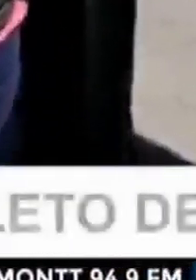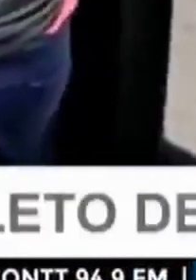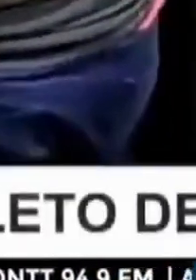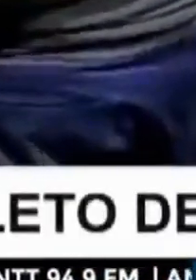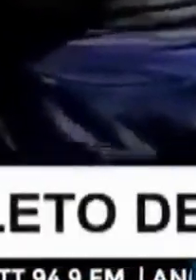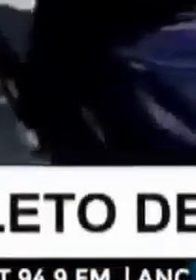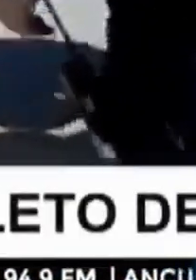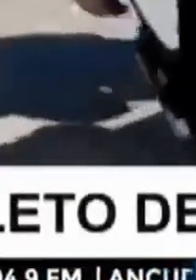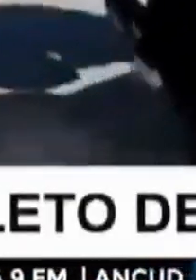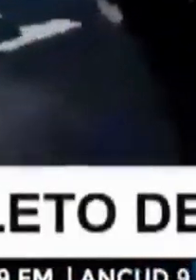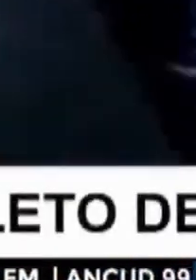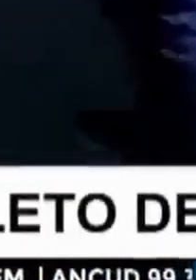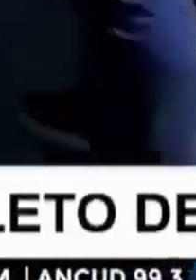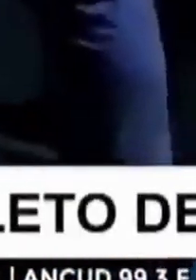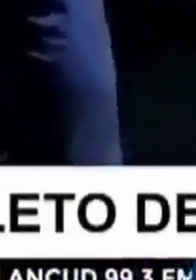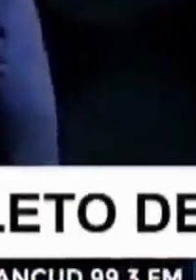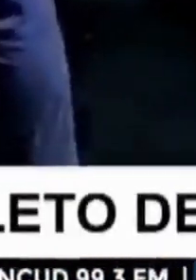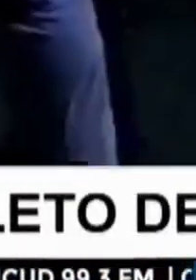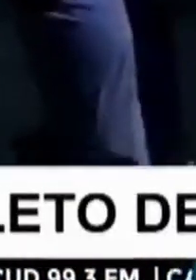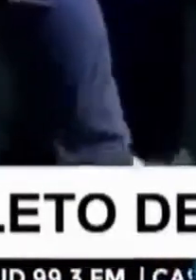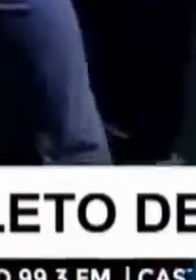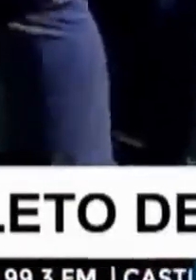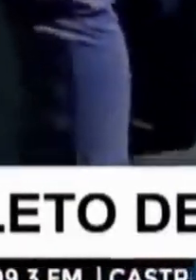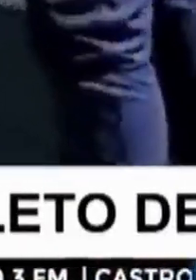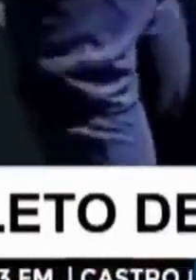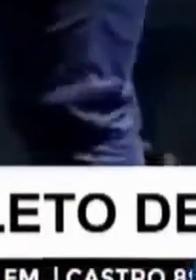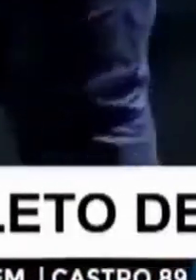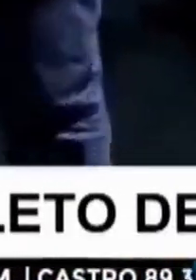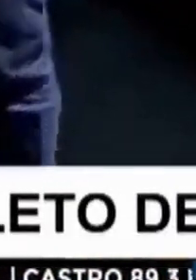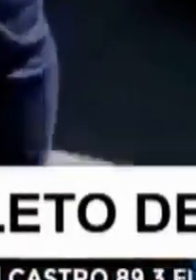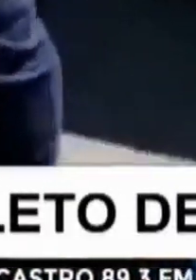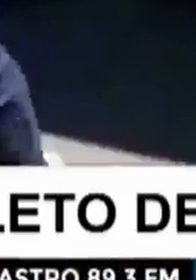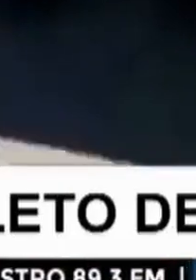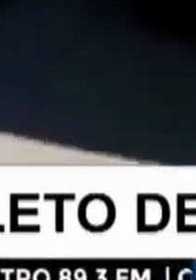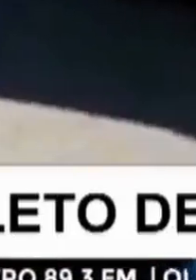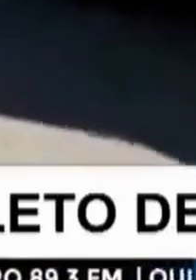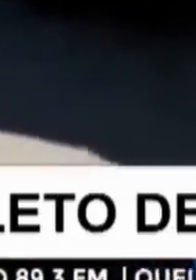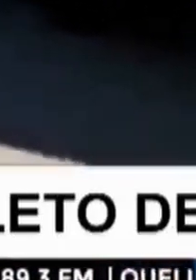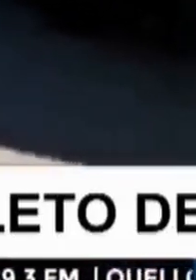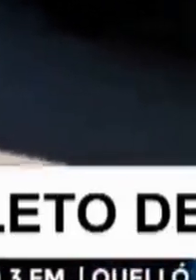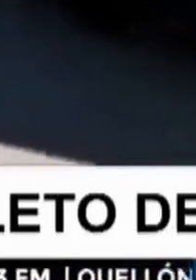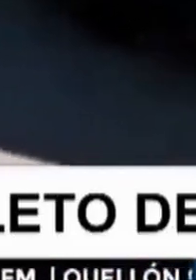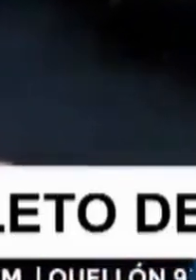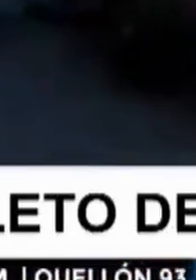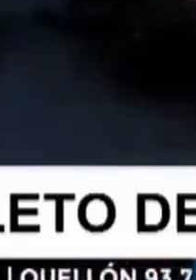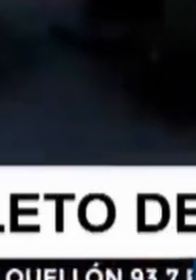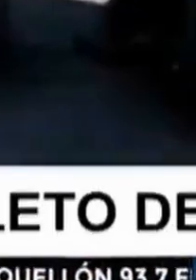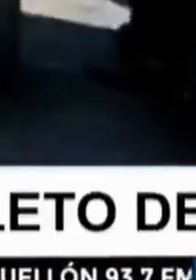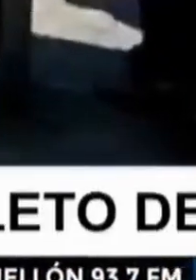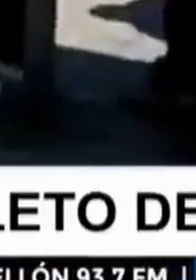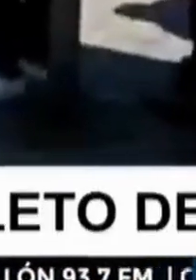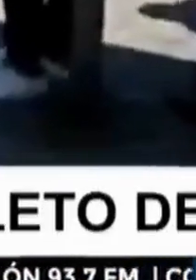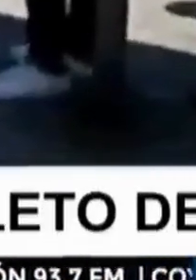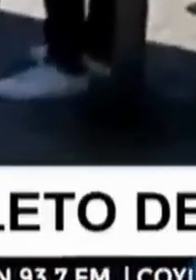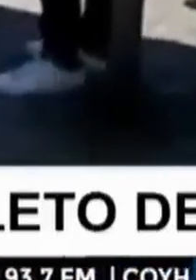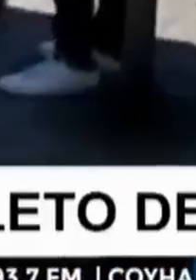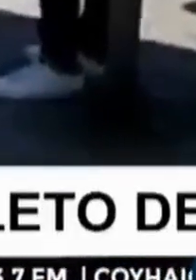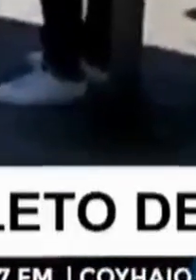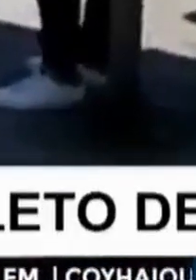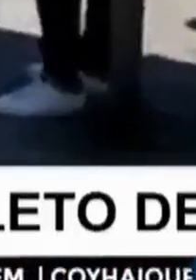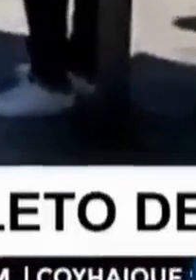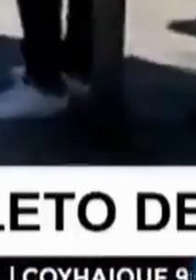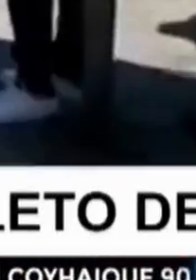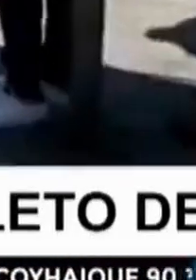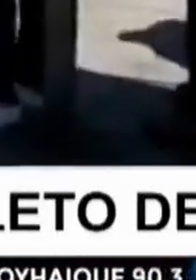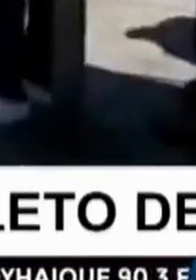pasado mataron a una persona aquí en Javiera Carrera con Toro Mazote. También le pusieron tres